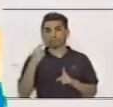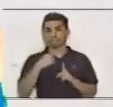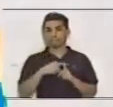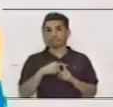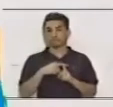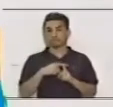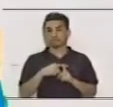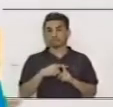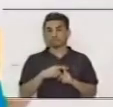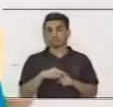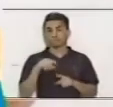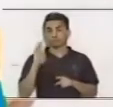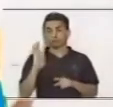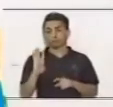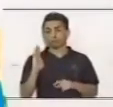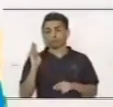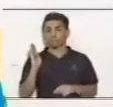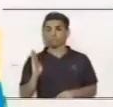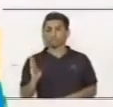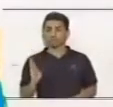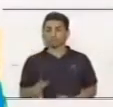más 4B.